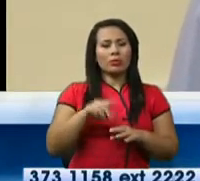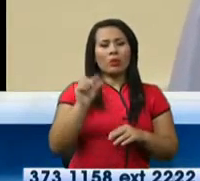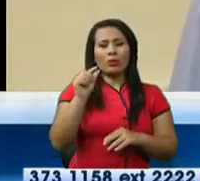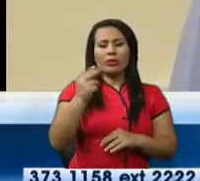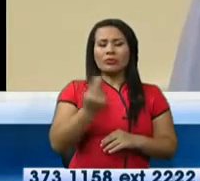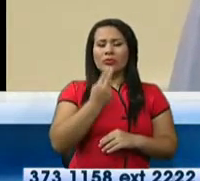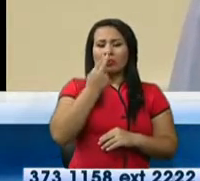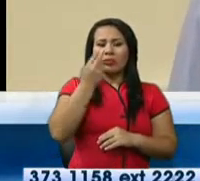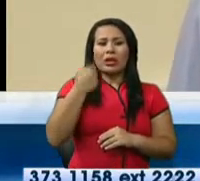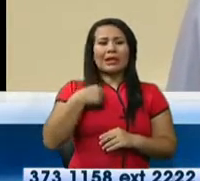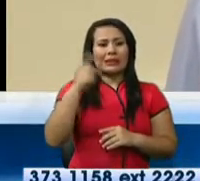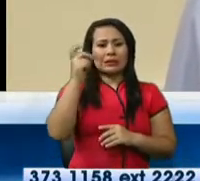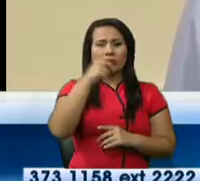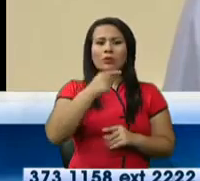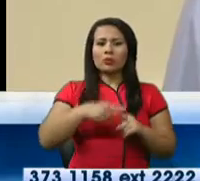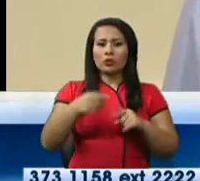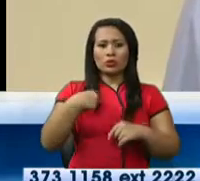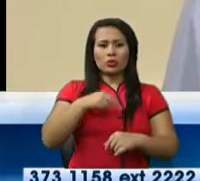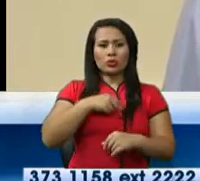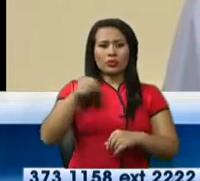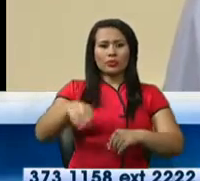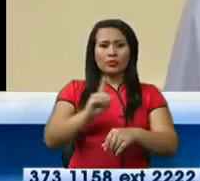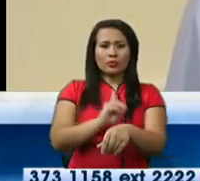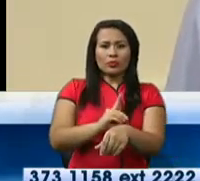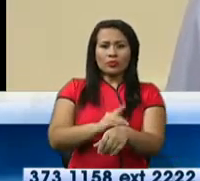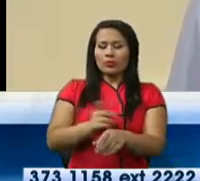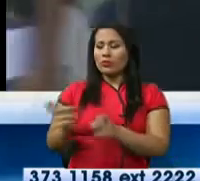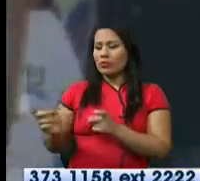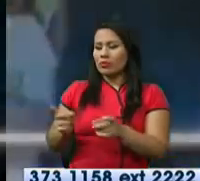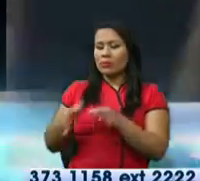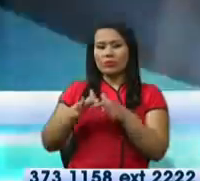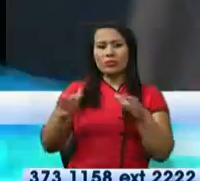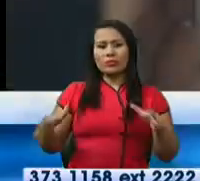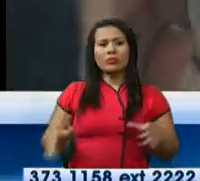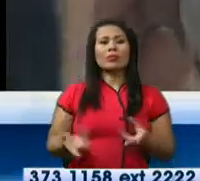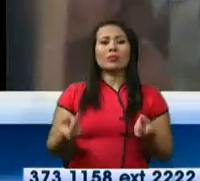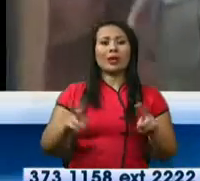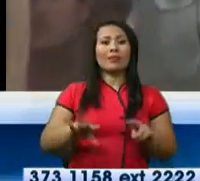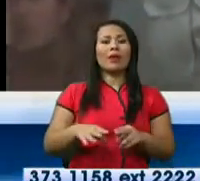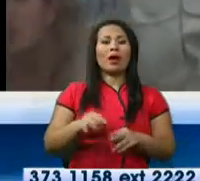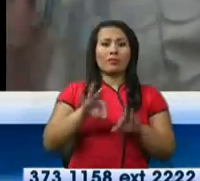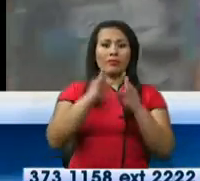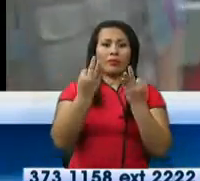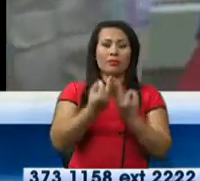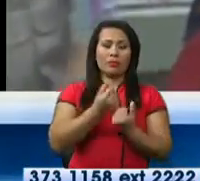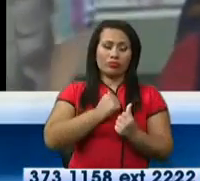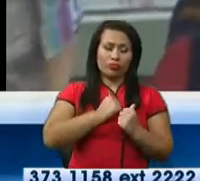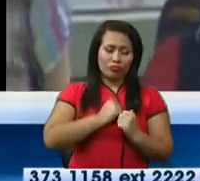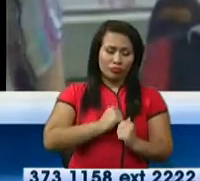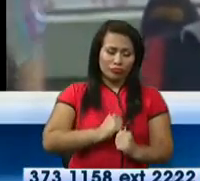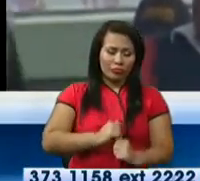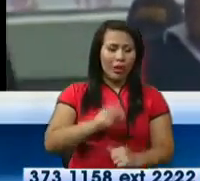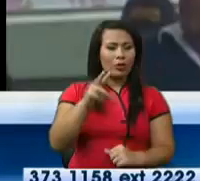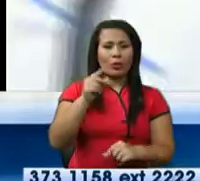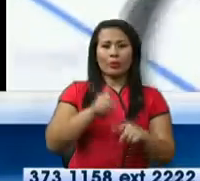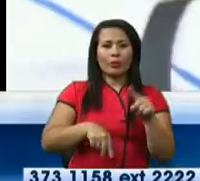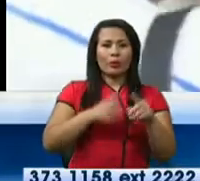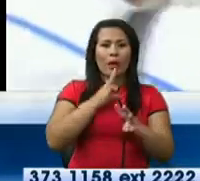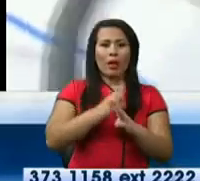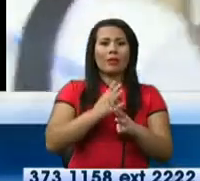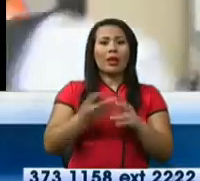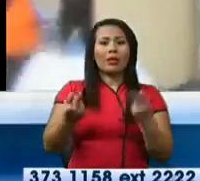dificultad respiratoria, y lo estamos tratando, tiene su tratamiento y todo eso. Los familiares, muy dolidos, no se quisieron pronunciar